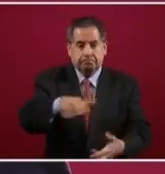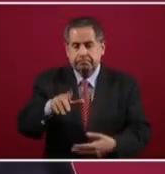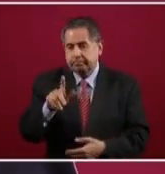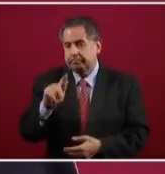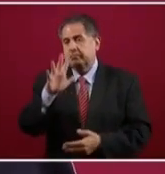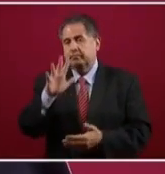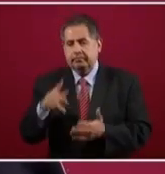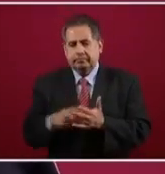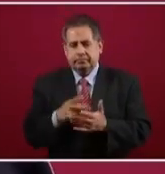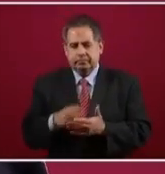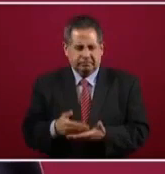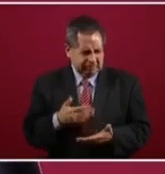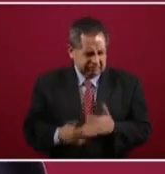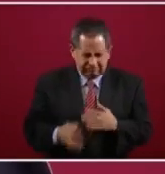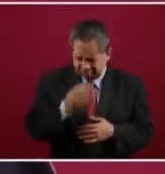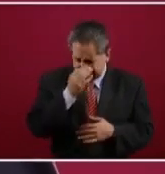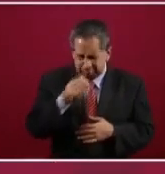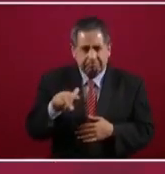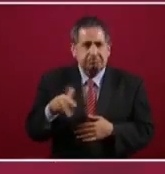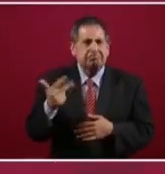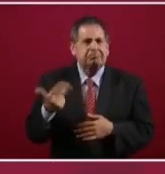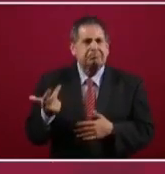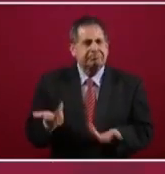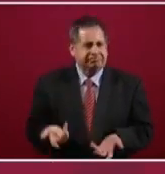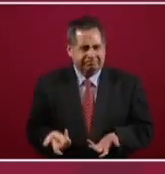Y ahora creo que llevamos 13.